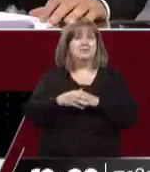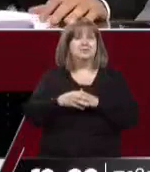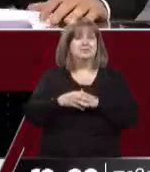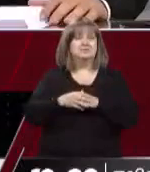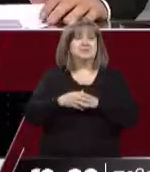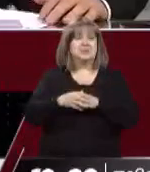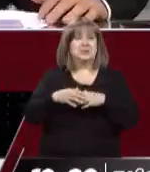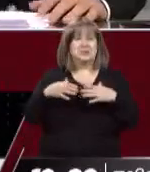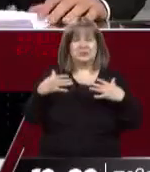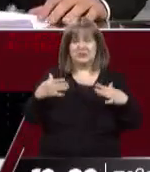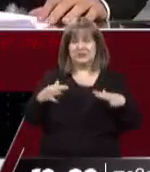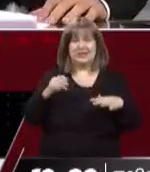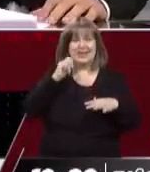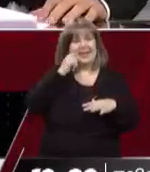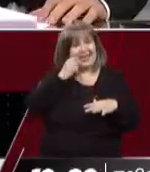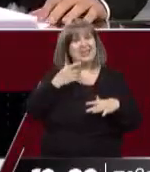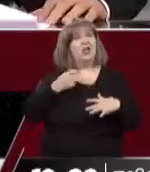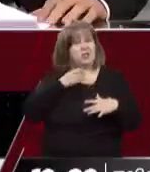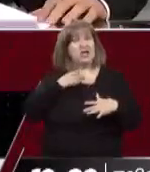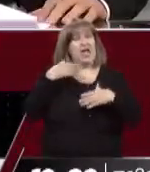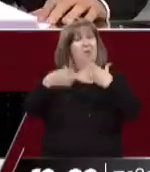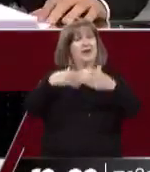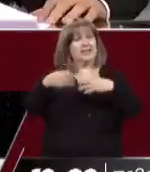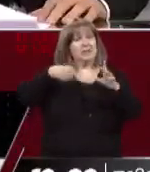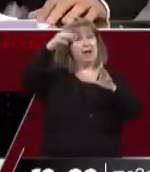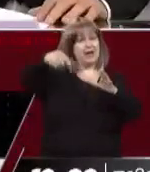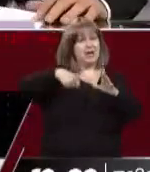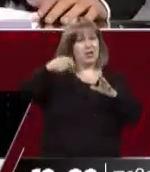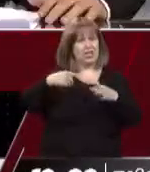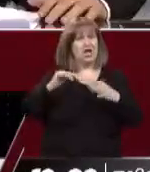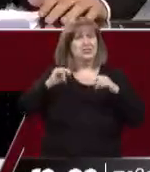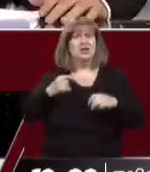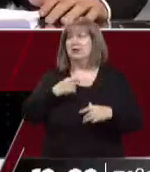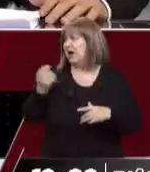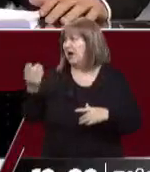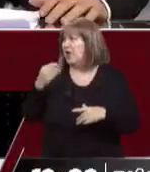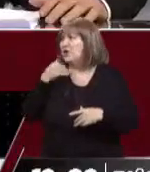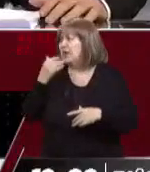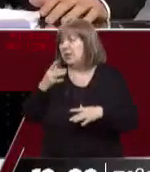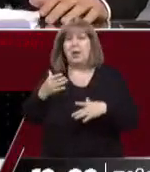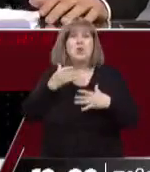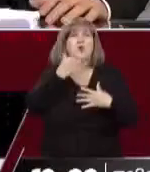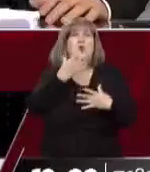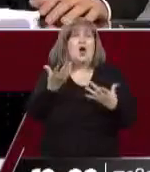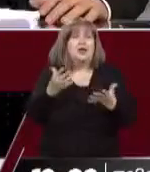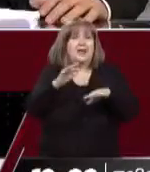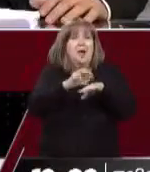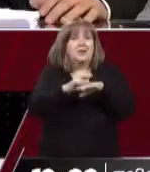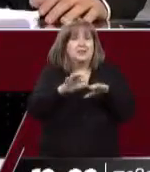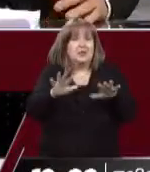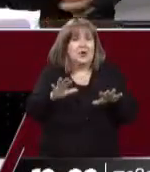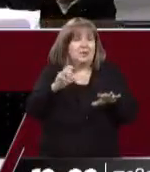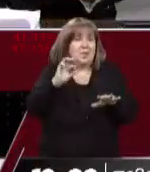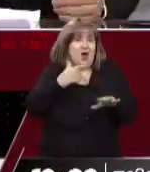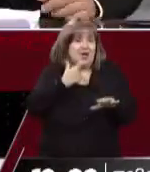que tocó. Me encantó. Chris. Perfecto. Vamos a participar. No sé tocar el piano, pero bueno, yo me enseño. Yo tampoco, pero bueno. Bueno, pero lo tenés después. Como el piano que tocó